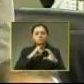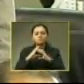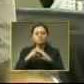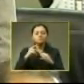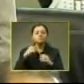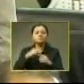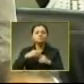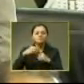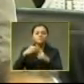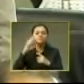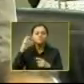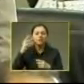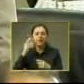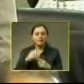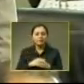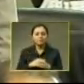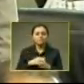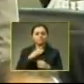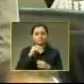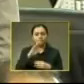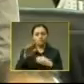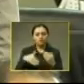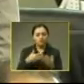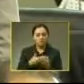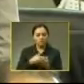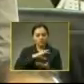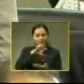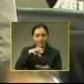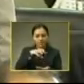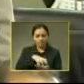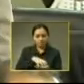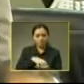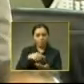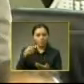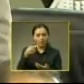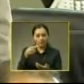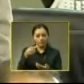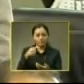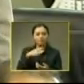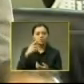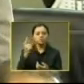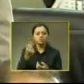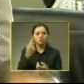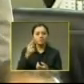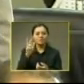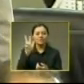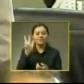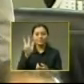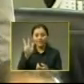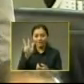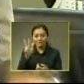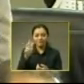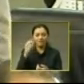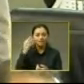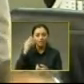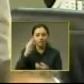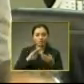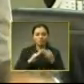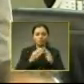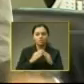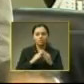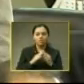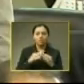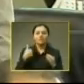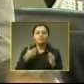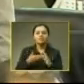radio. Y en todo el cantón Guaranda, de las 7, solo en 3 parroquias tiene una radio comunitaria. Y si vamos a